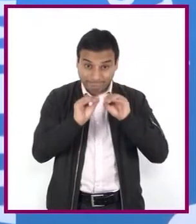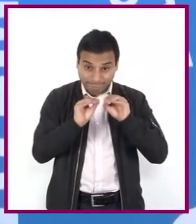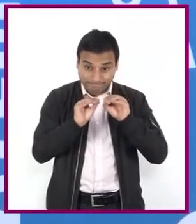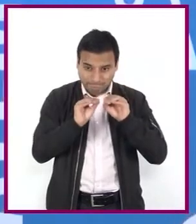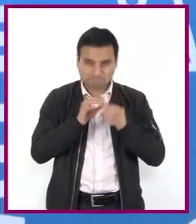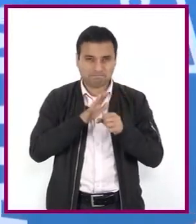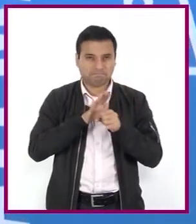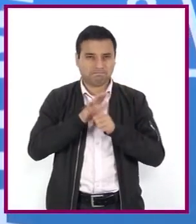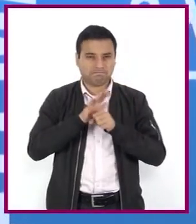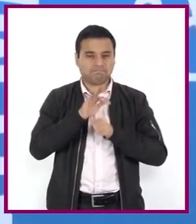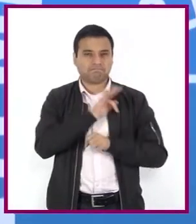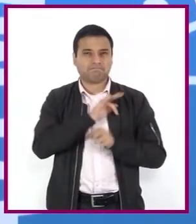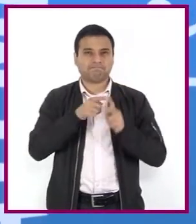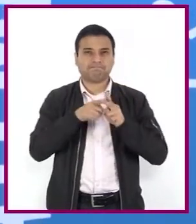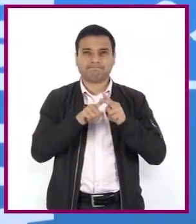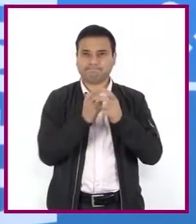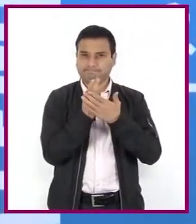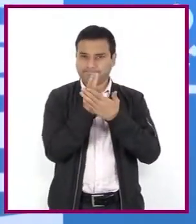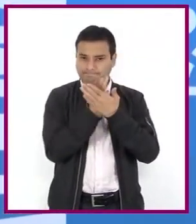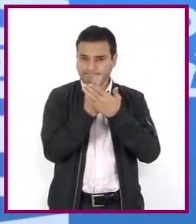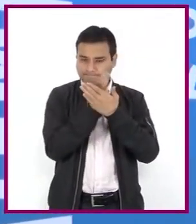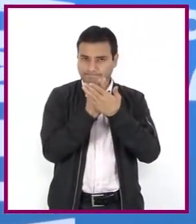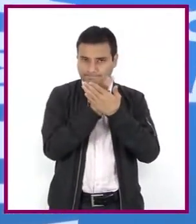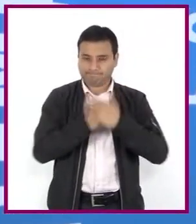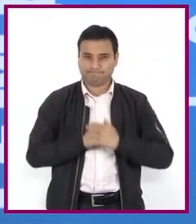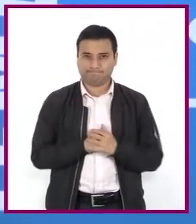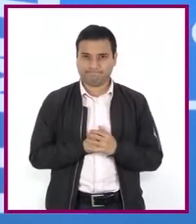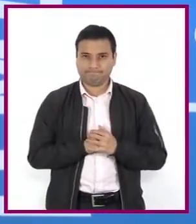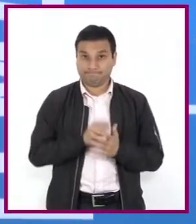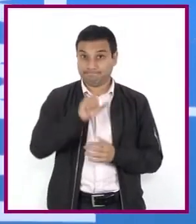para graficar la expresión x cuadrada.